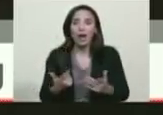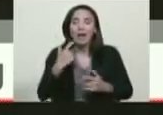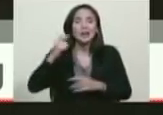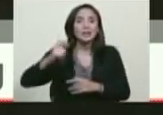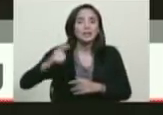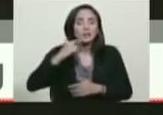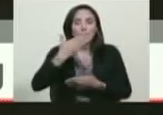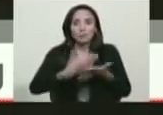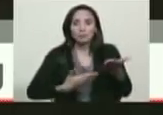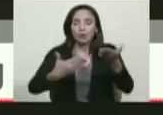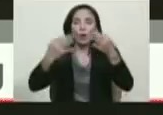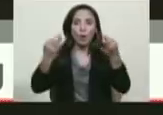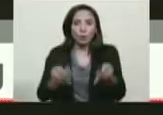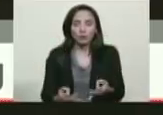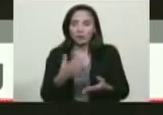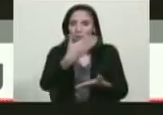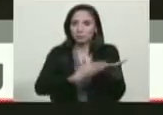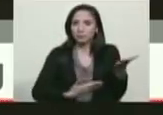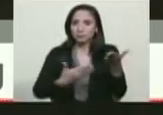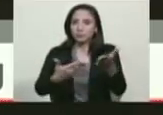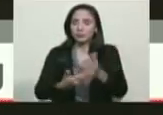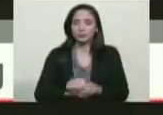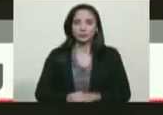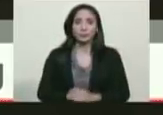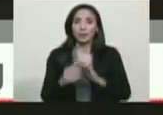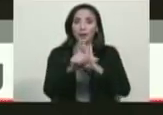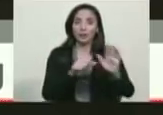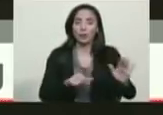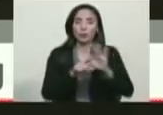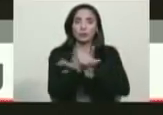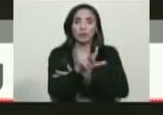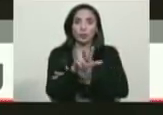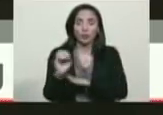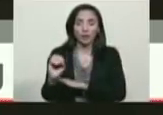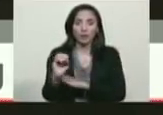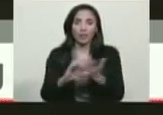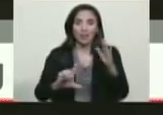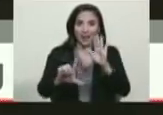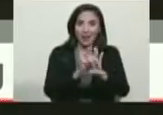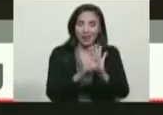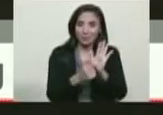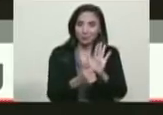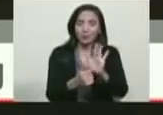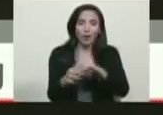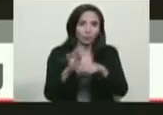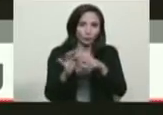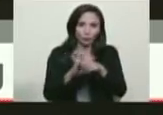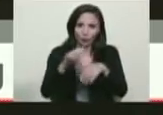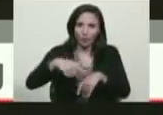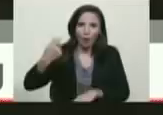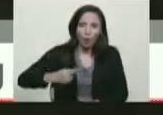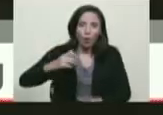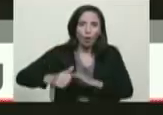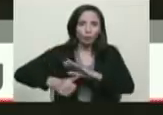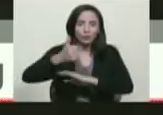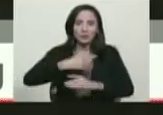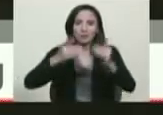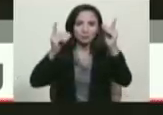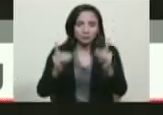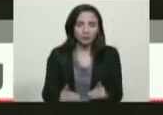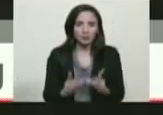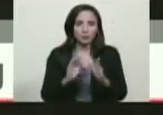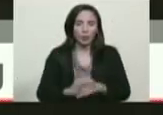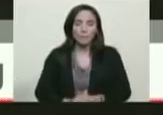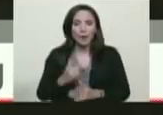decretar, de conformidad con lo dispuesto en el artículo 130 de la Ley Orgánica que rige sus funciones, medidas cautelares